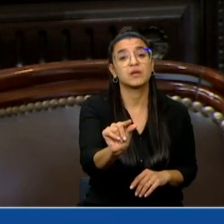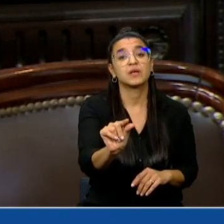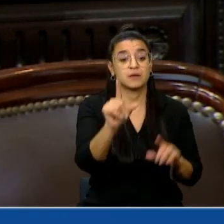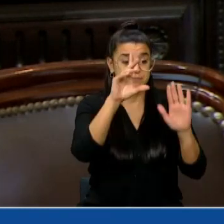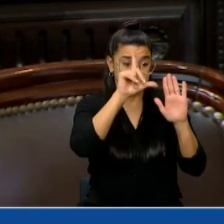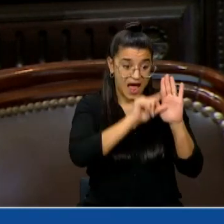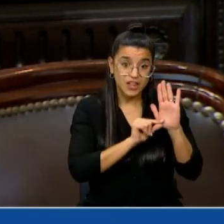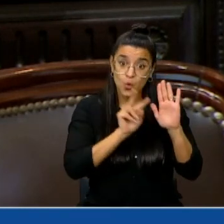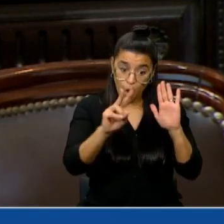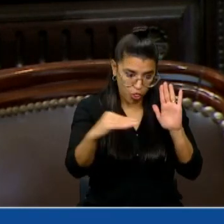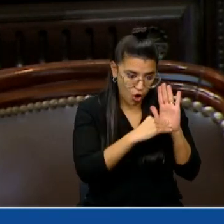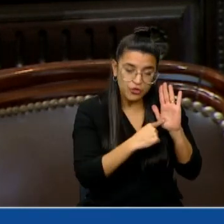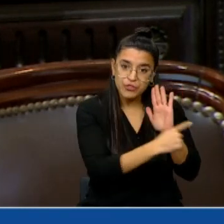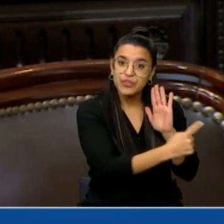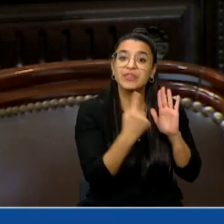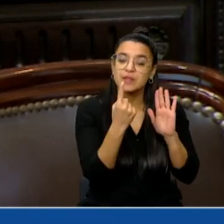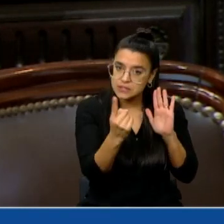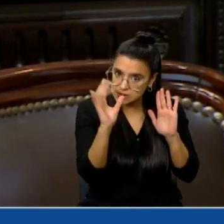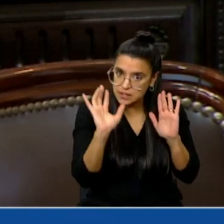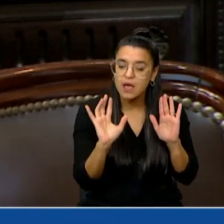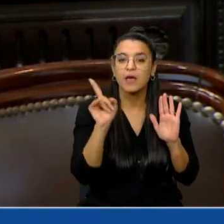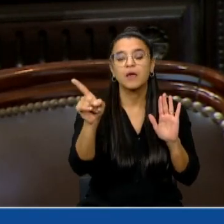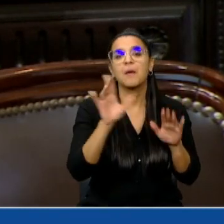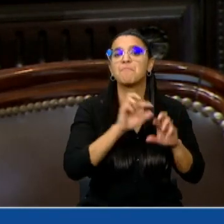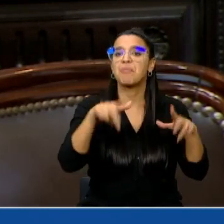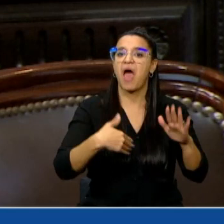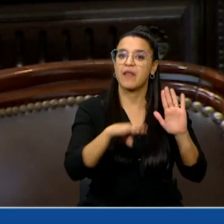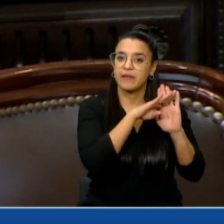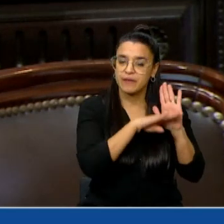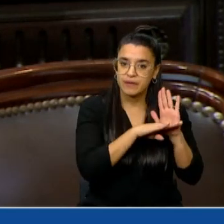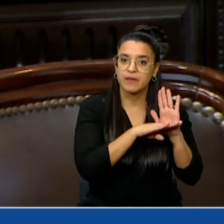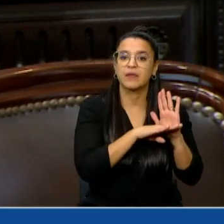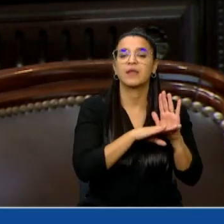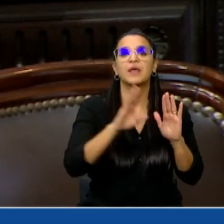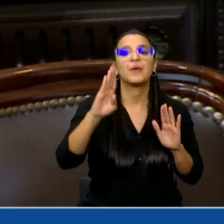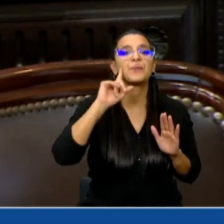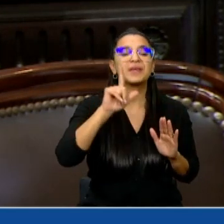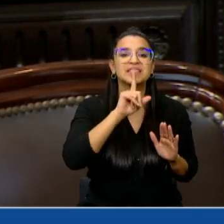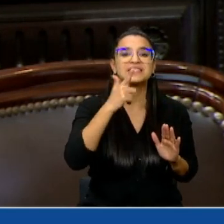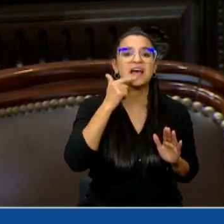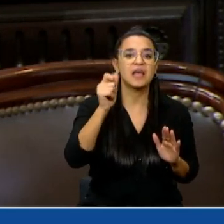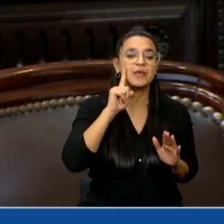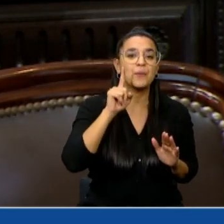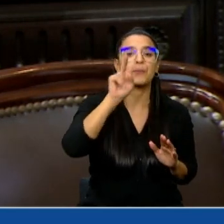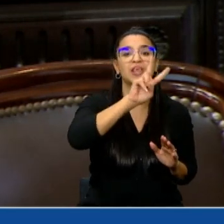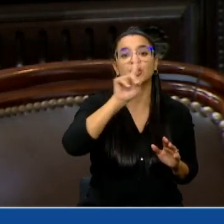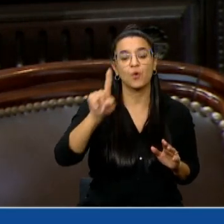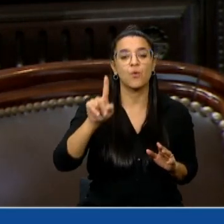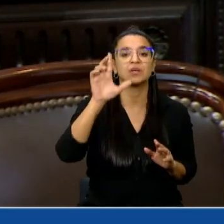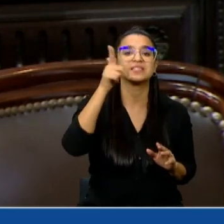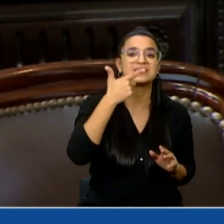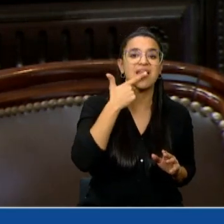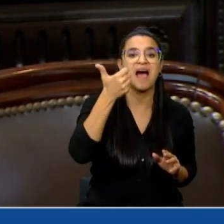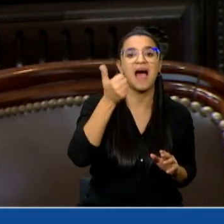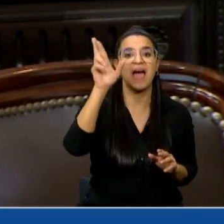el artículo 2 están caracterizados por los programas BIT 621 OC, AR